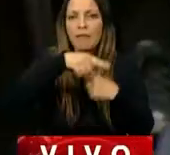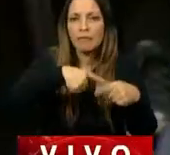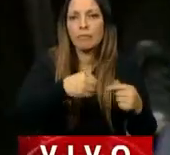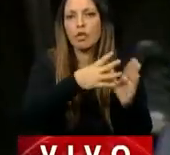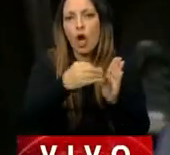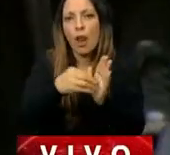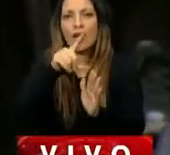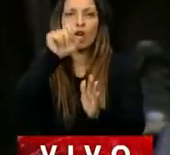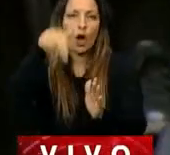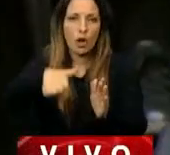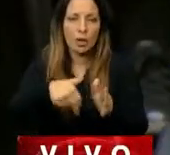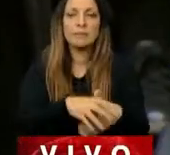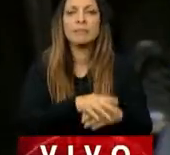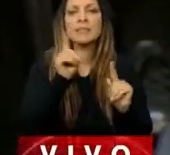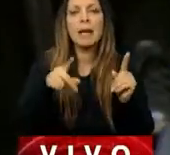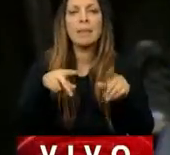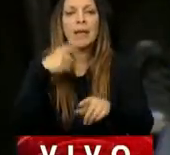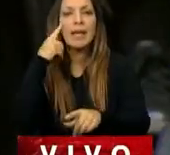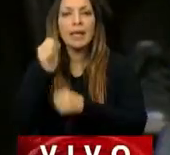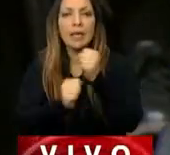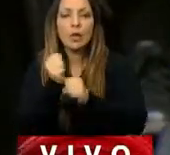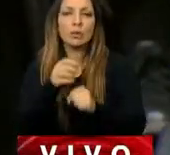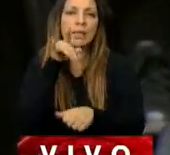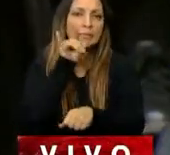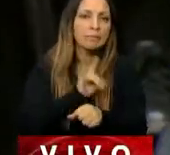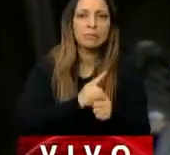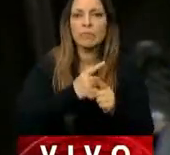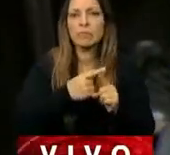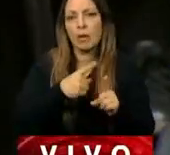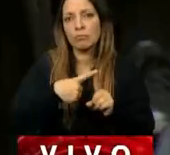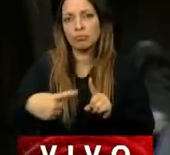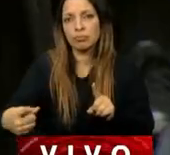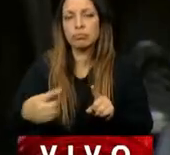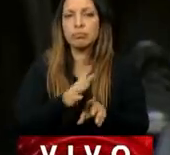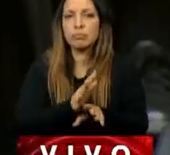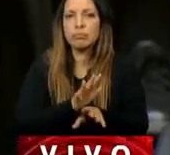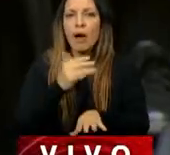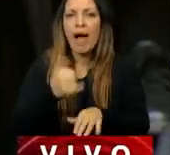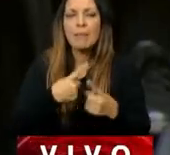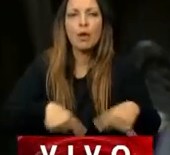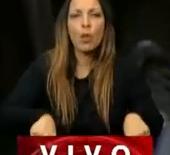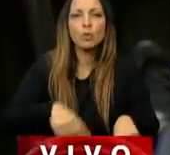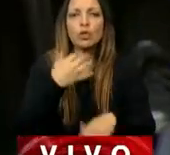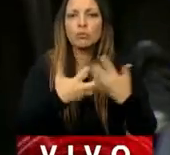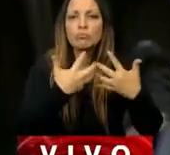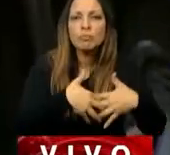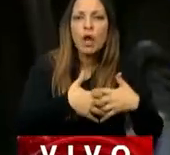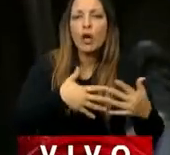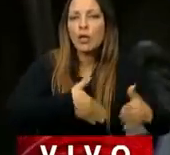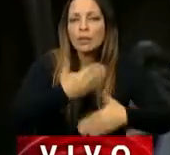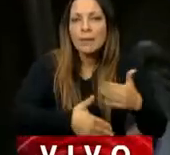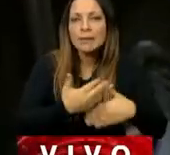de clonación, una industria láctea y frigorífica de larga data que tracciona productos biológicos de